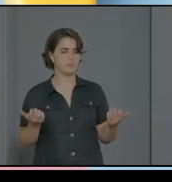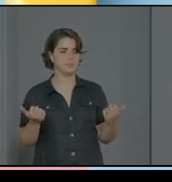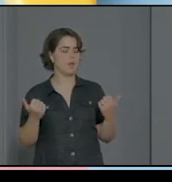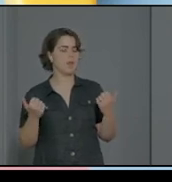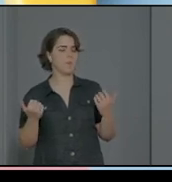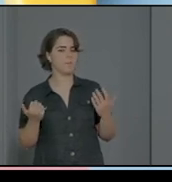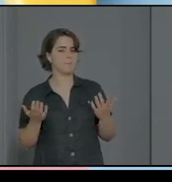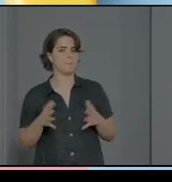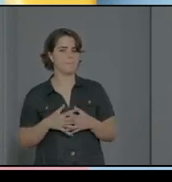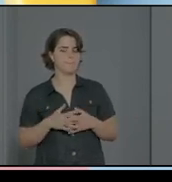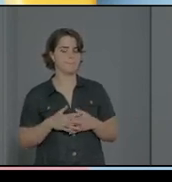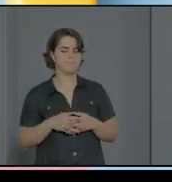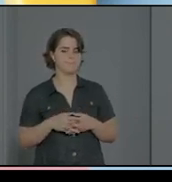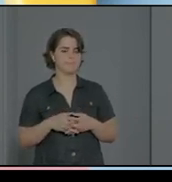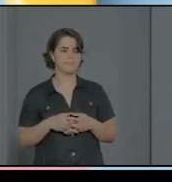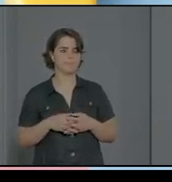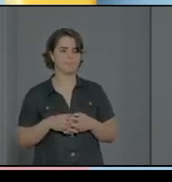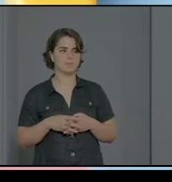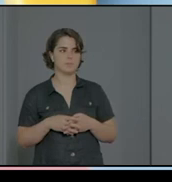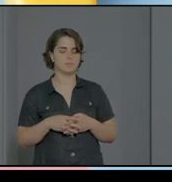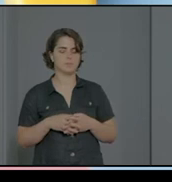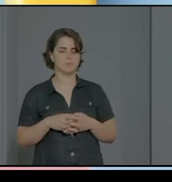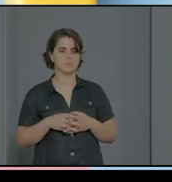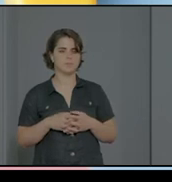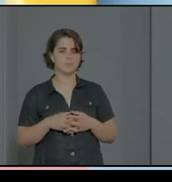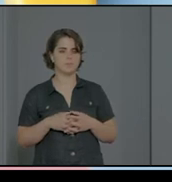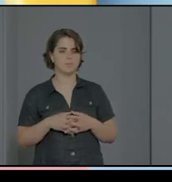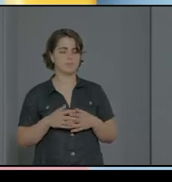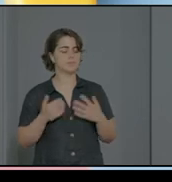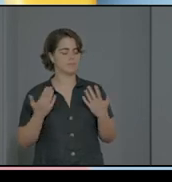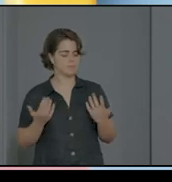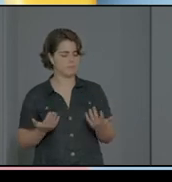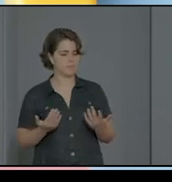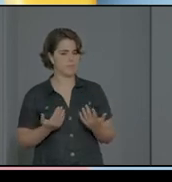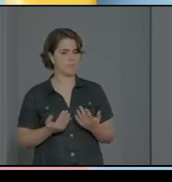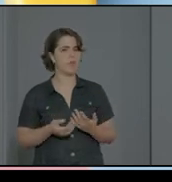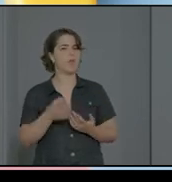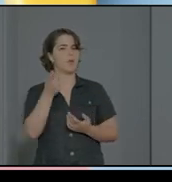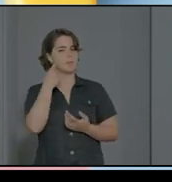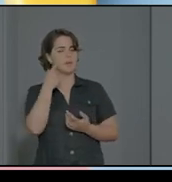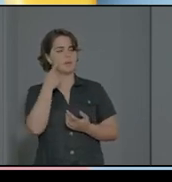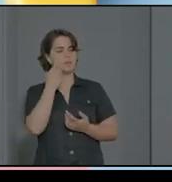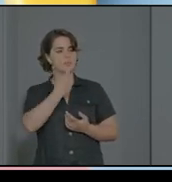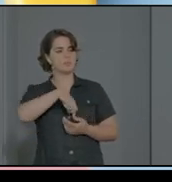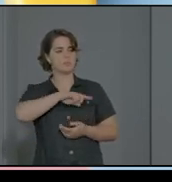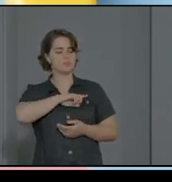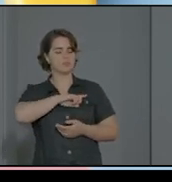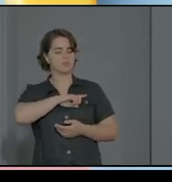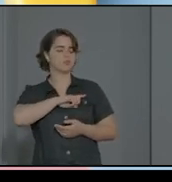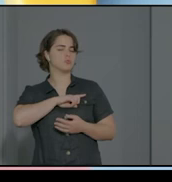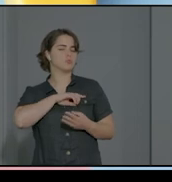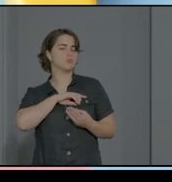di aticocità. Noi potremmo pensare che allora, a ver, come potremmo pensare se